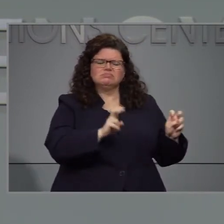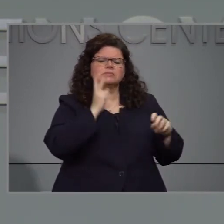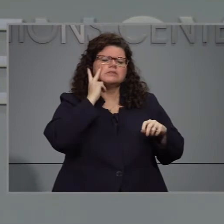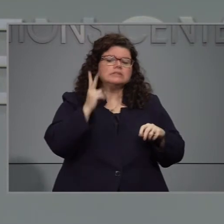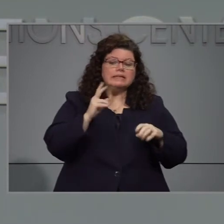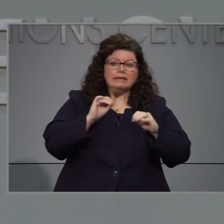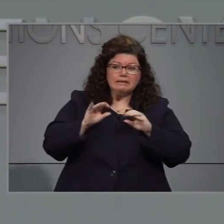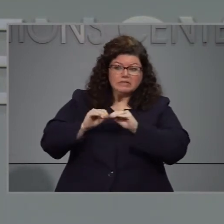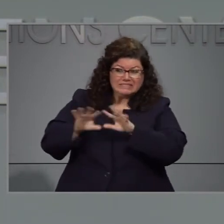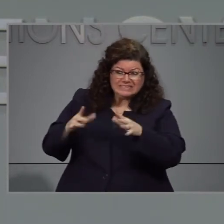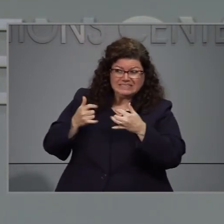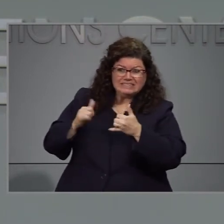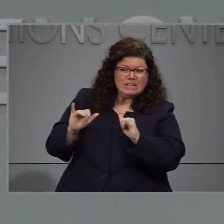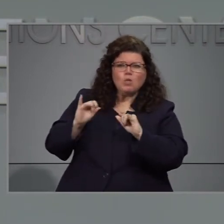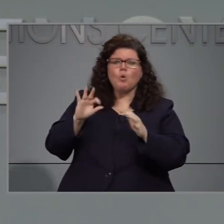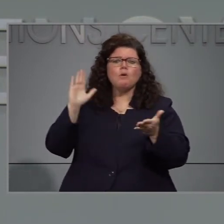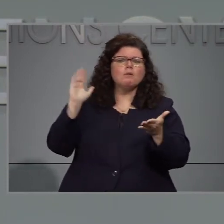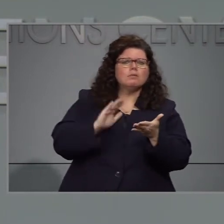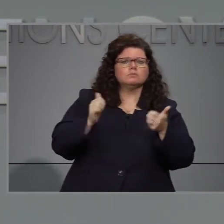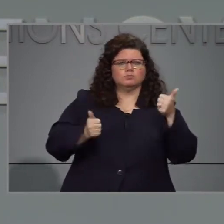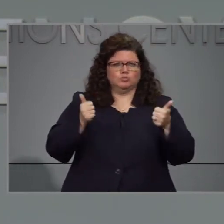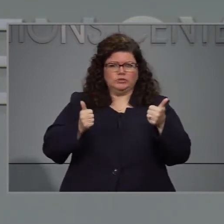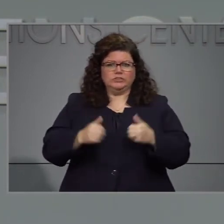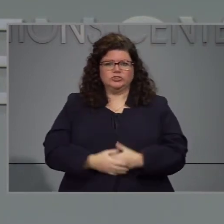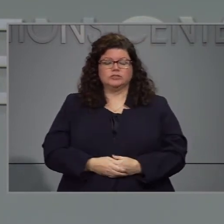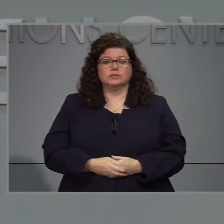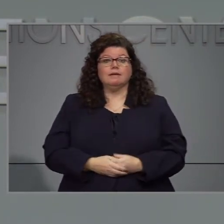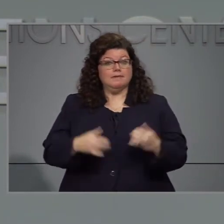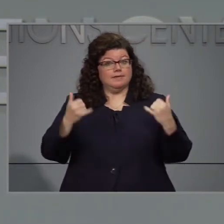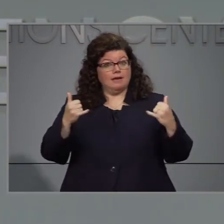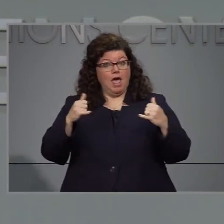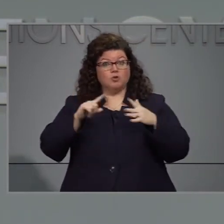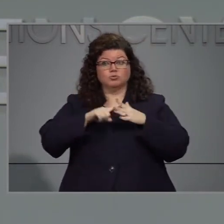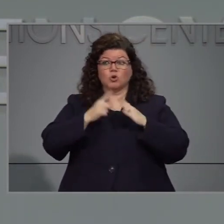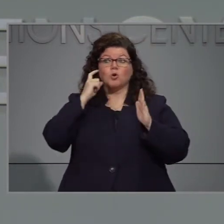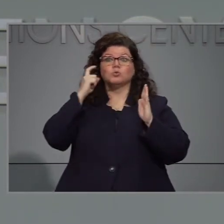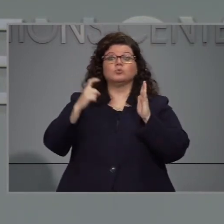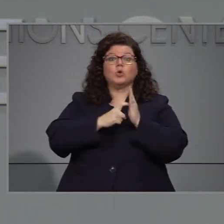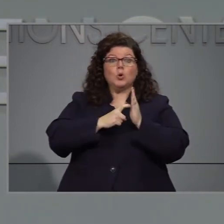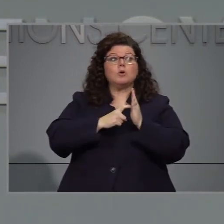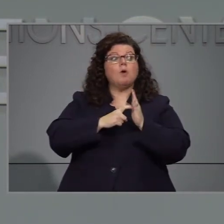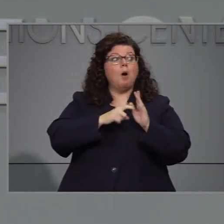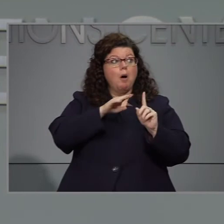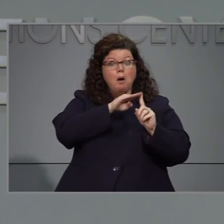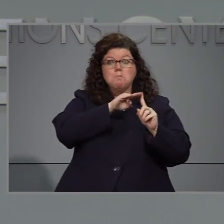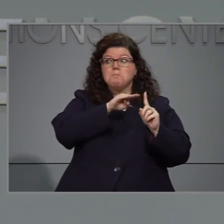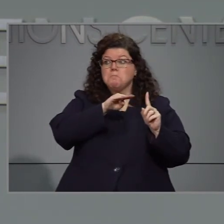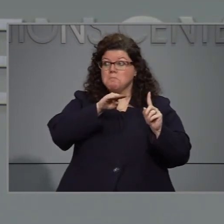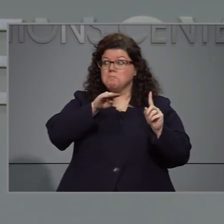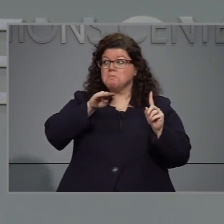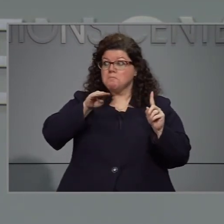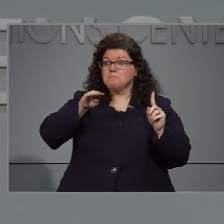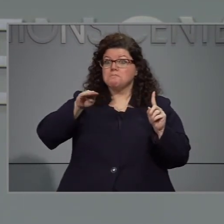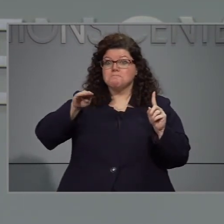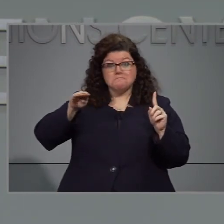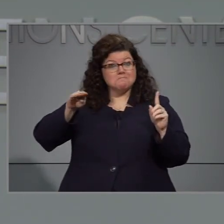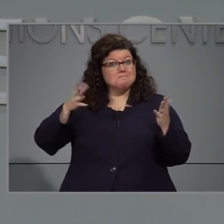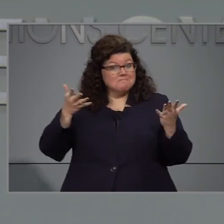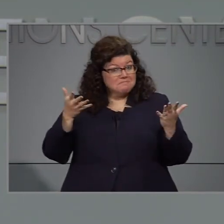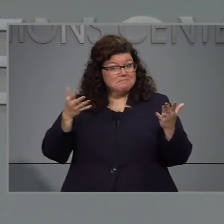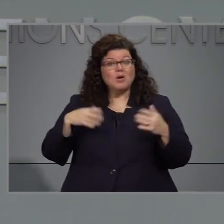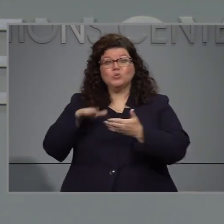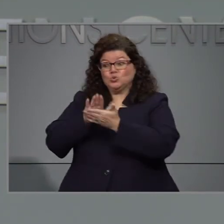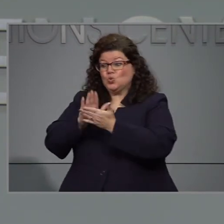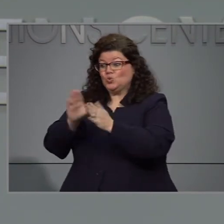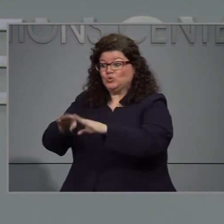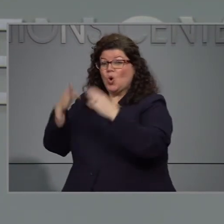de propagación del virus en la comunidad. Estamos viendo las primeras señales de estabilidad. Ahora que vamos a empezar a abrir